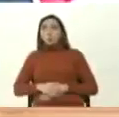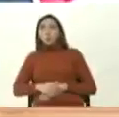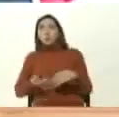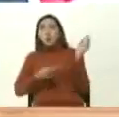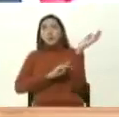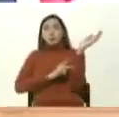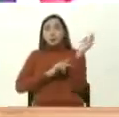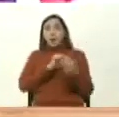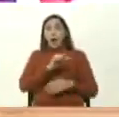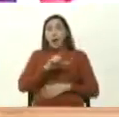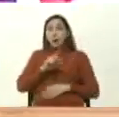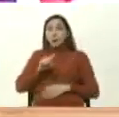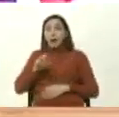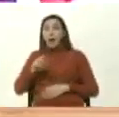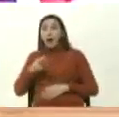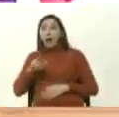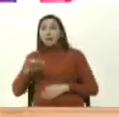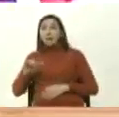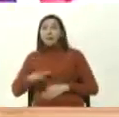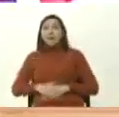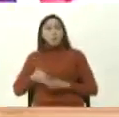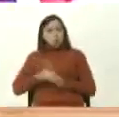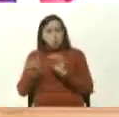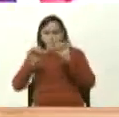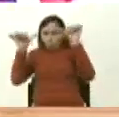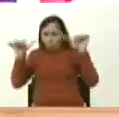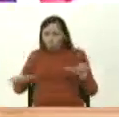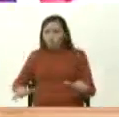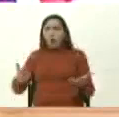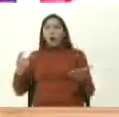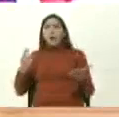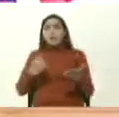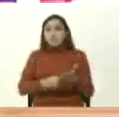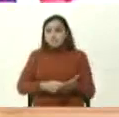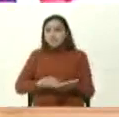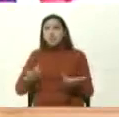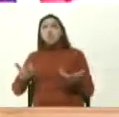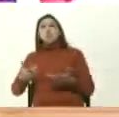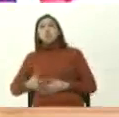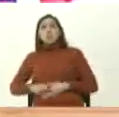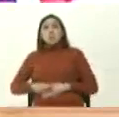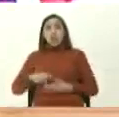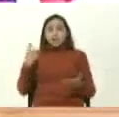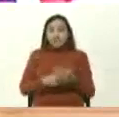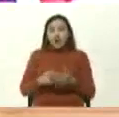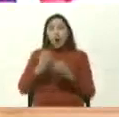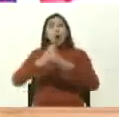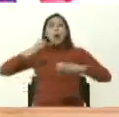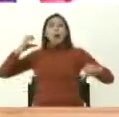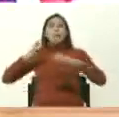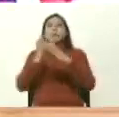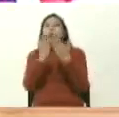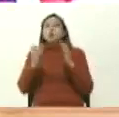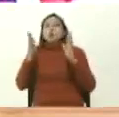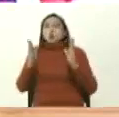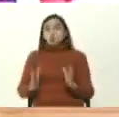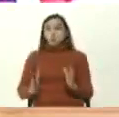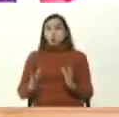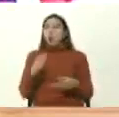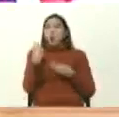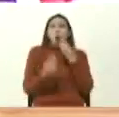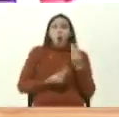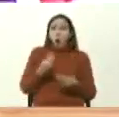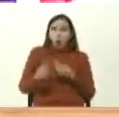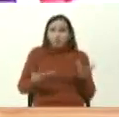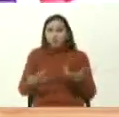Gracia, con el sistema del subsidio al pasaje estudiantil, el transporte de nuestros estudiantes a